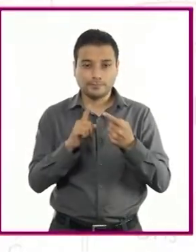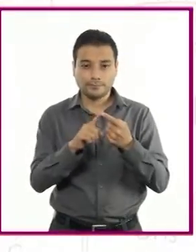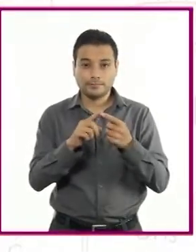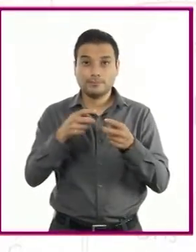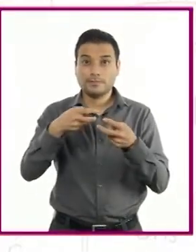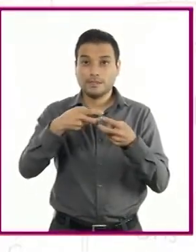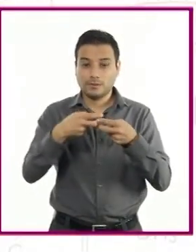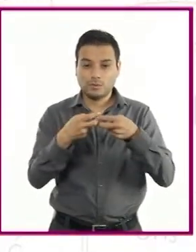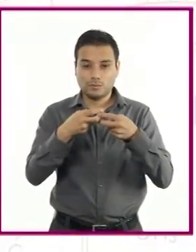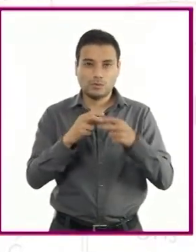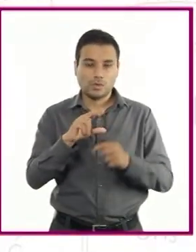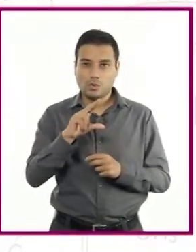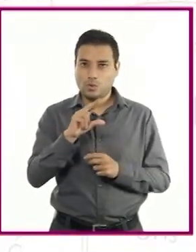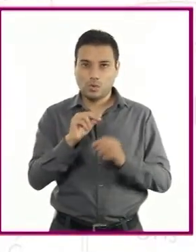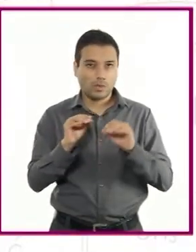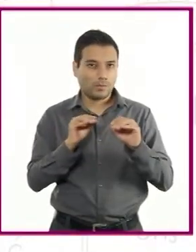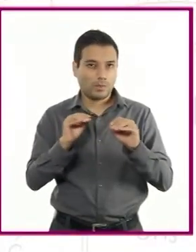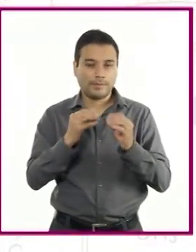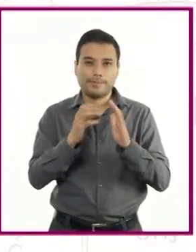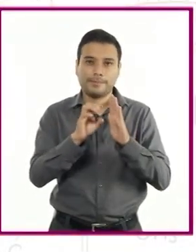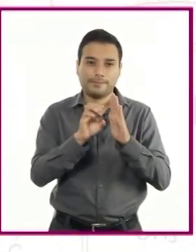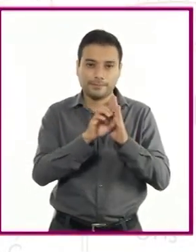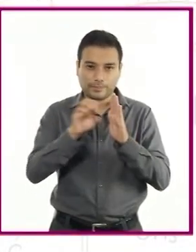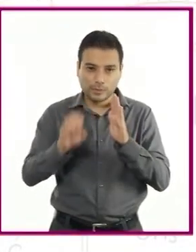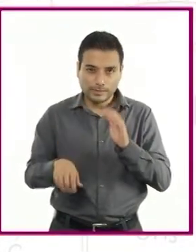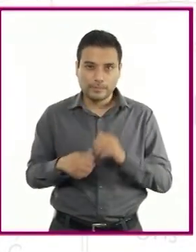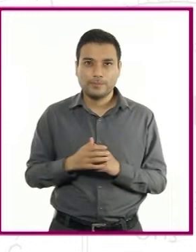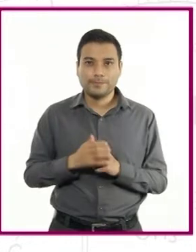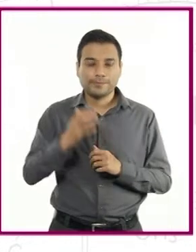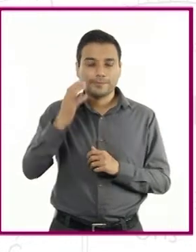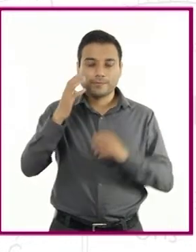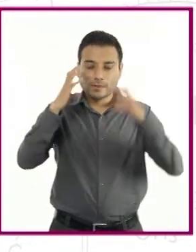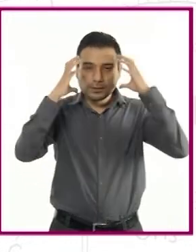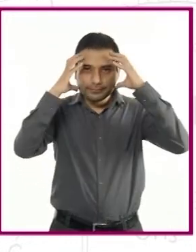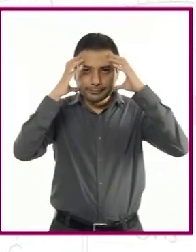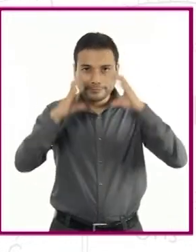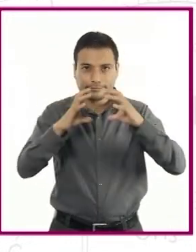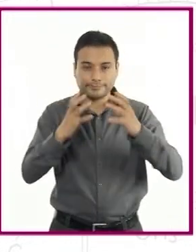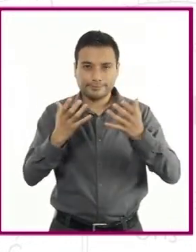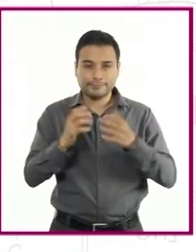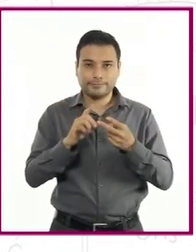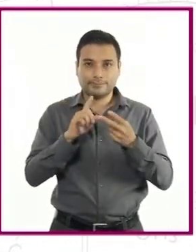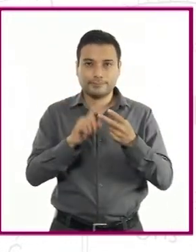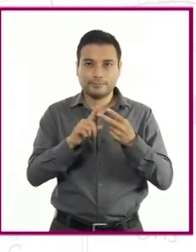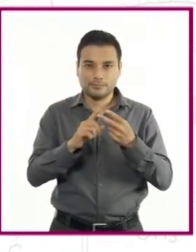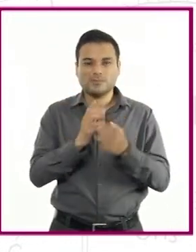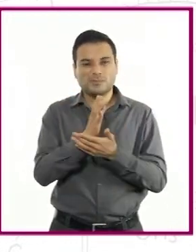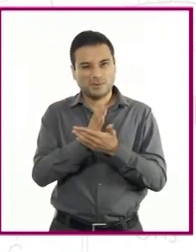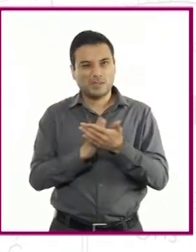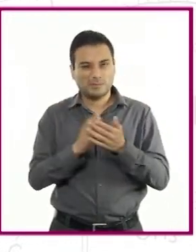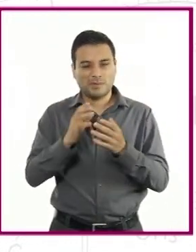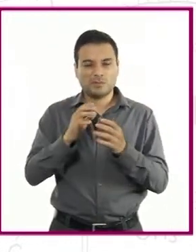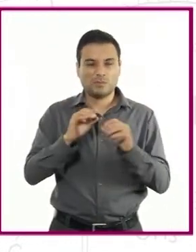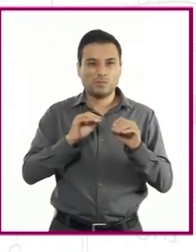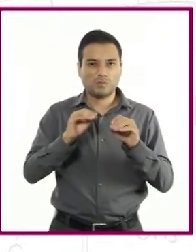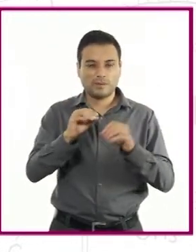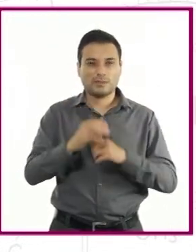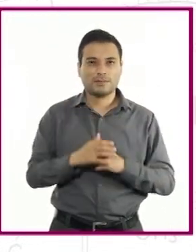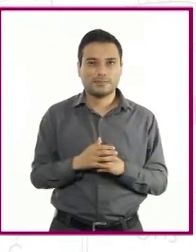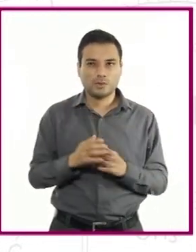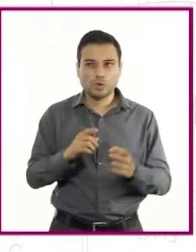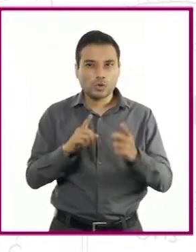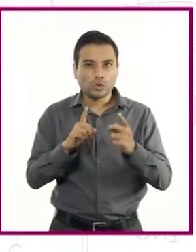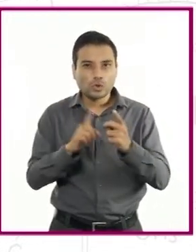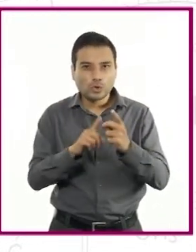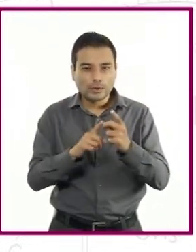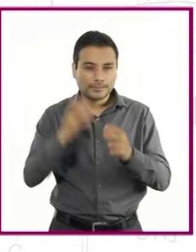Articulaciones inmóviles, por ejemplo, las del cráneo. Articulaciones semimóviles, que encontramos en la